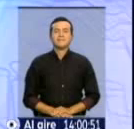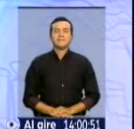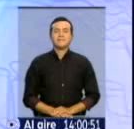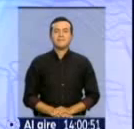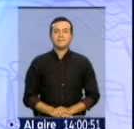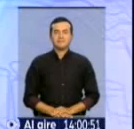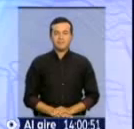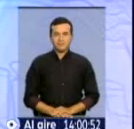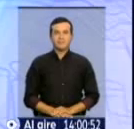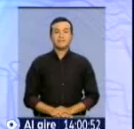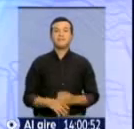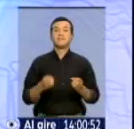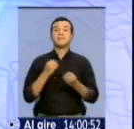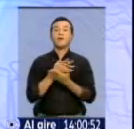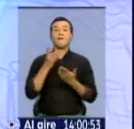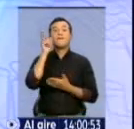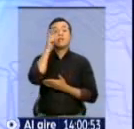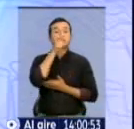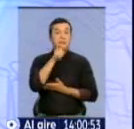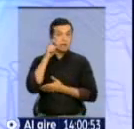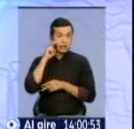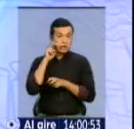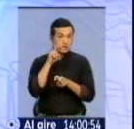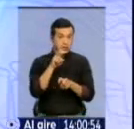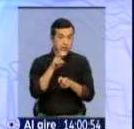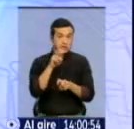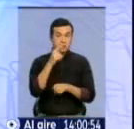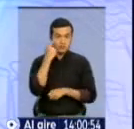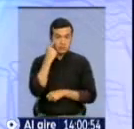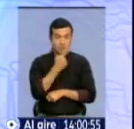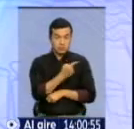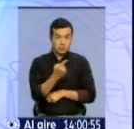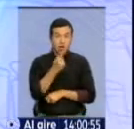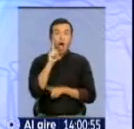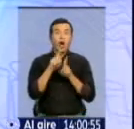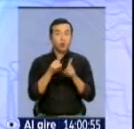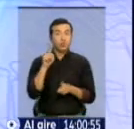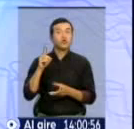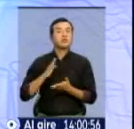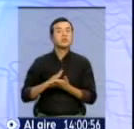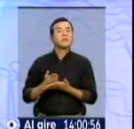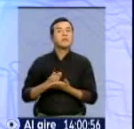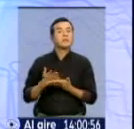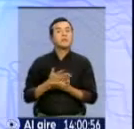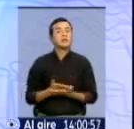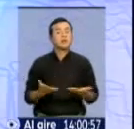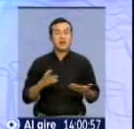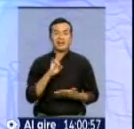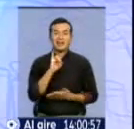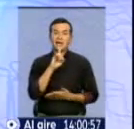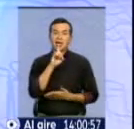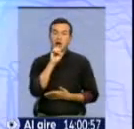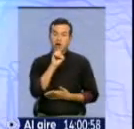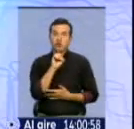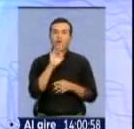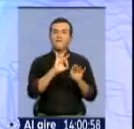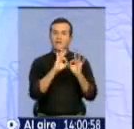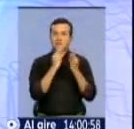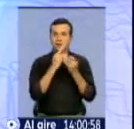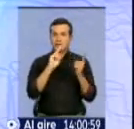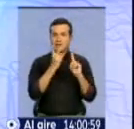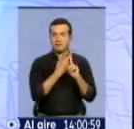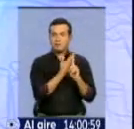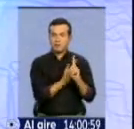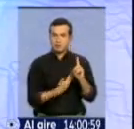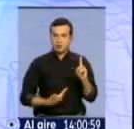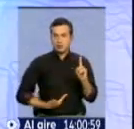La diagramación realizada por la Fiscalía en este caso también identificó a intermediarios que están vinculados a Ricardo R., familiar del vicepresidente de la